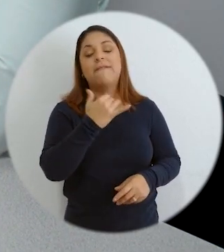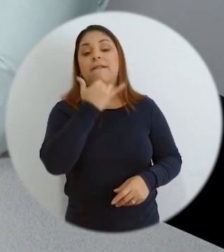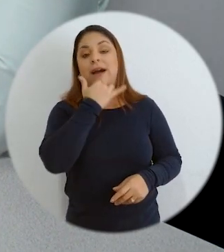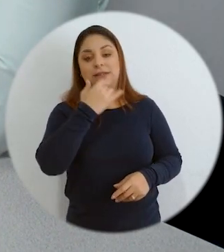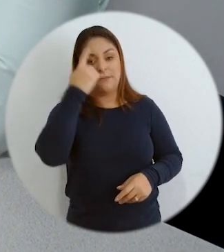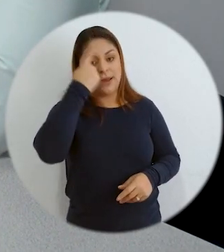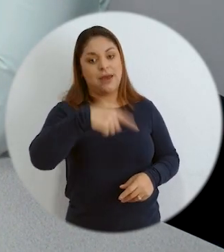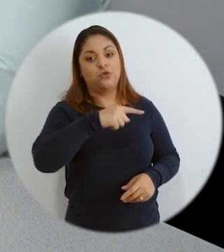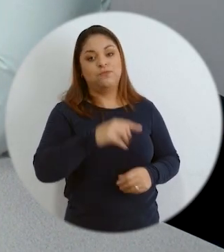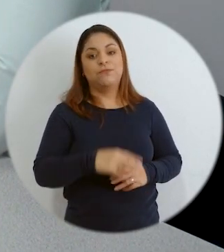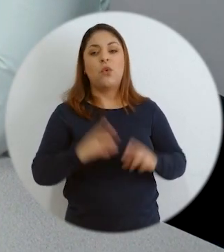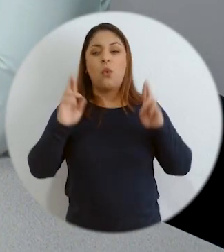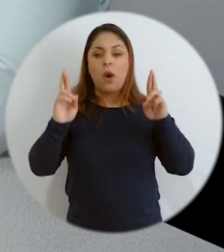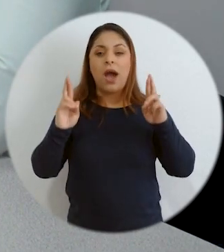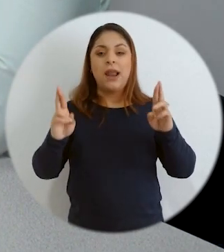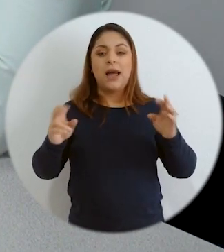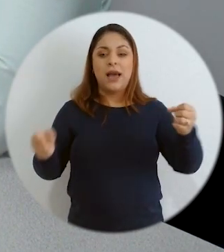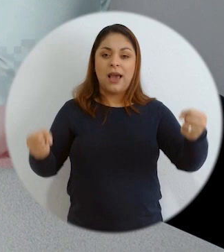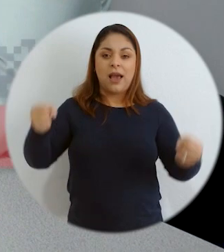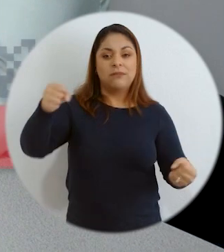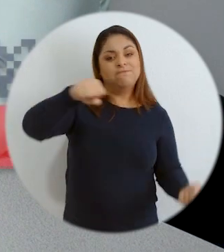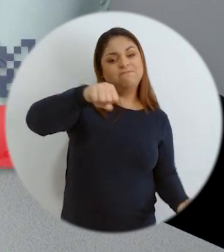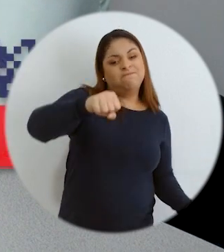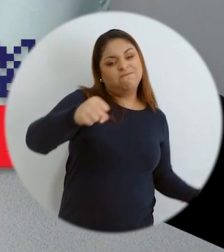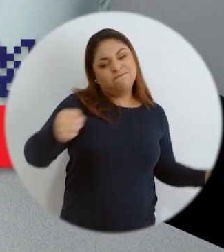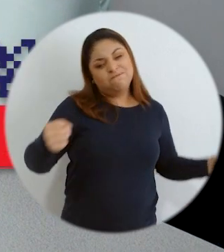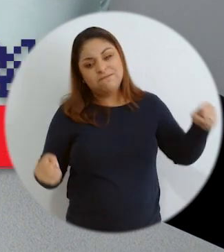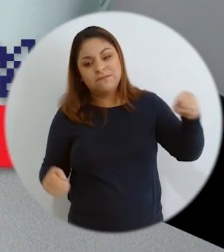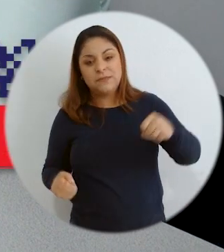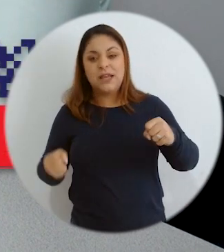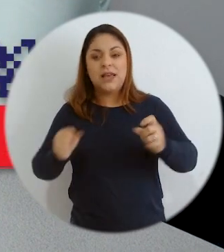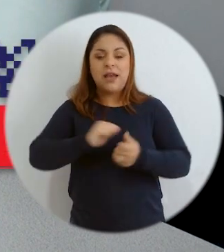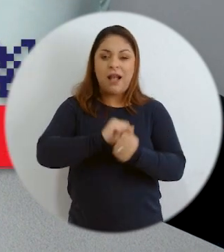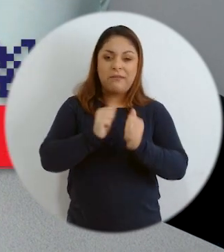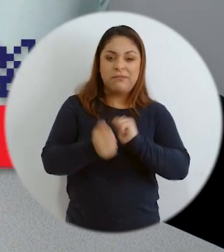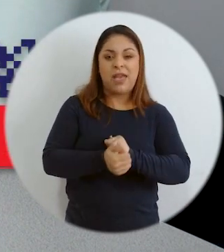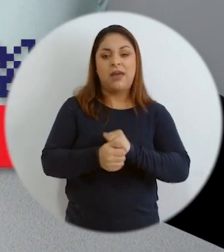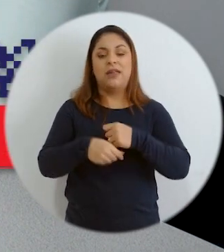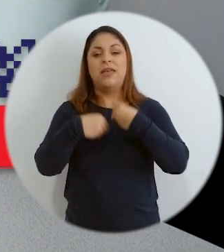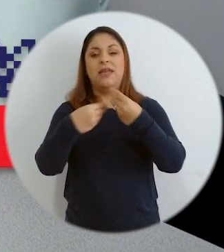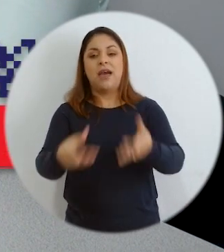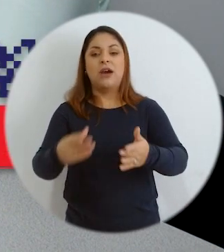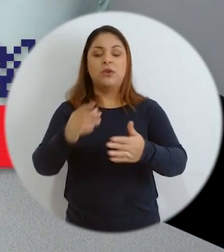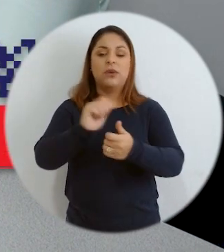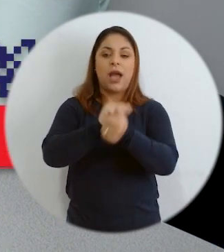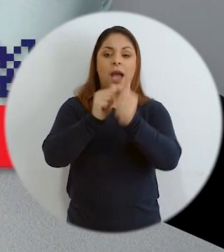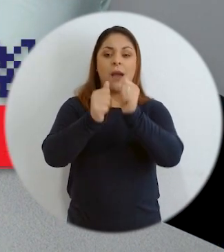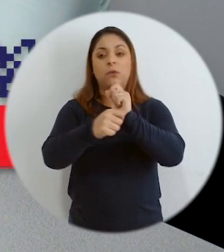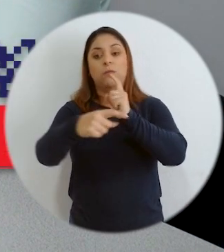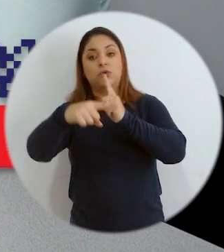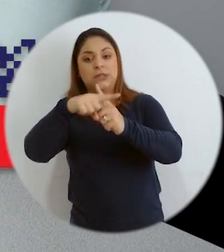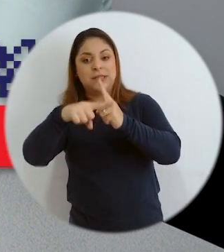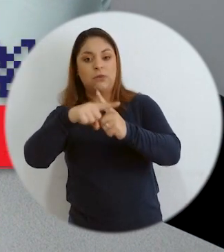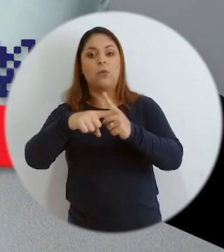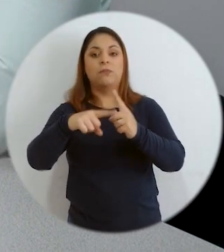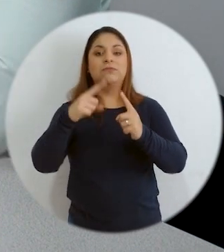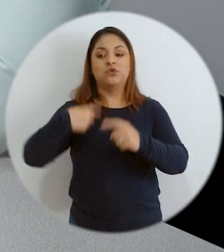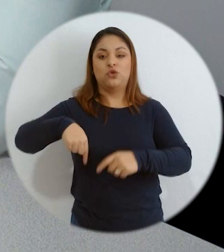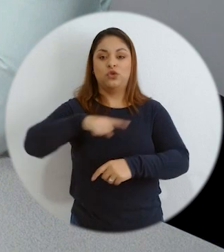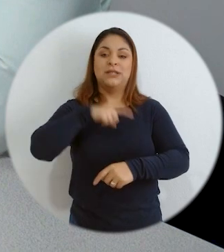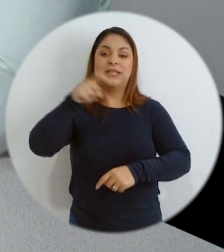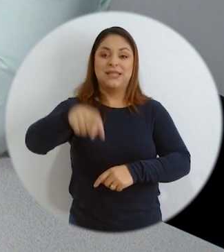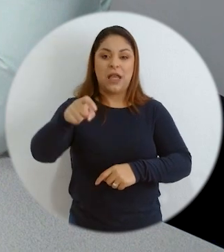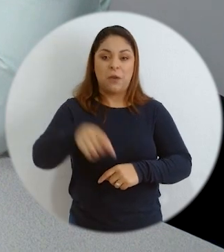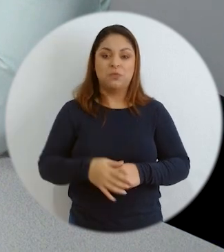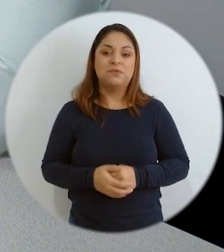generación de personas jóvenes. Ojalá que podamos dar un golpe de timón en esa línea, don Pablo, y efectivamente generar ese cambio positivo que